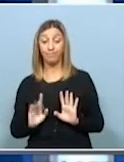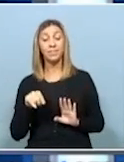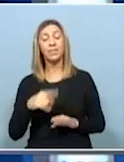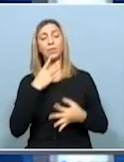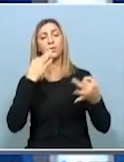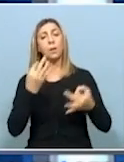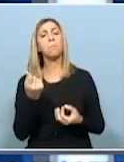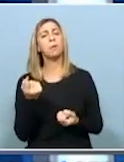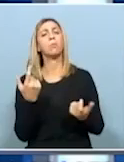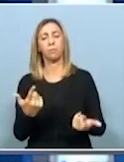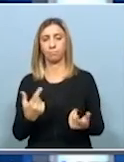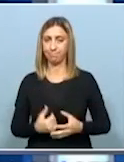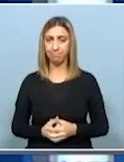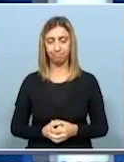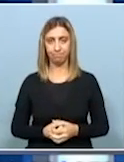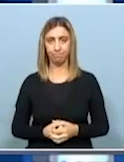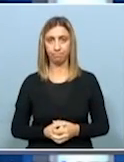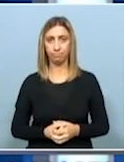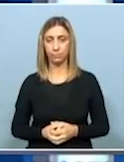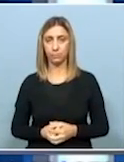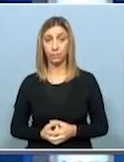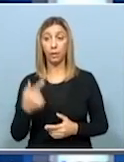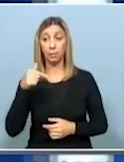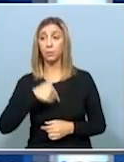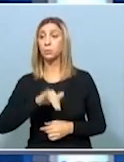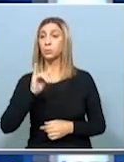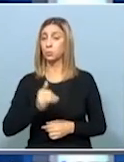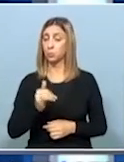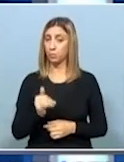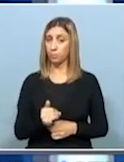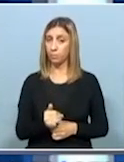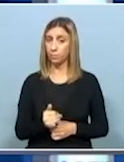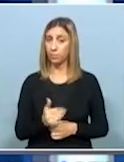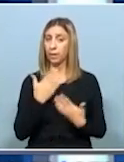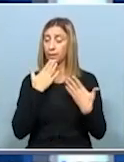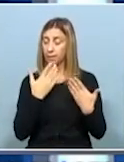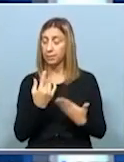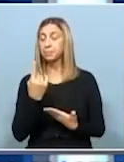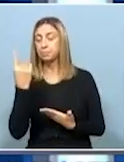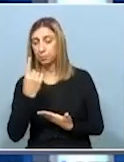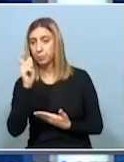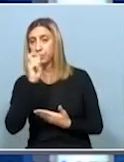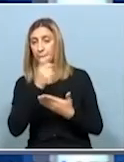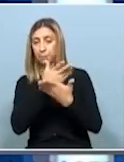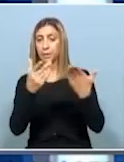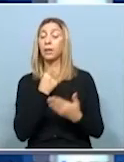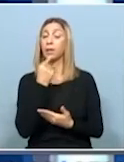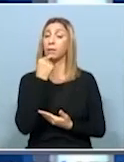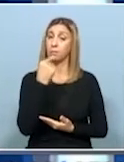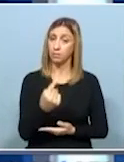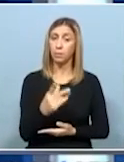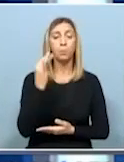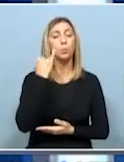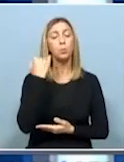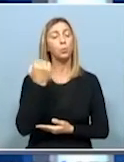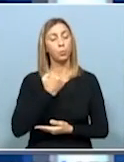realmente valorable eh Ahora sí habiendo agradecido a la prensa que lo quiero Resaltar porque es